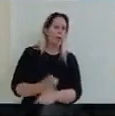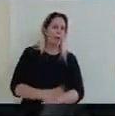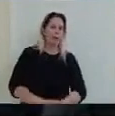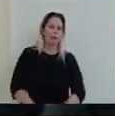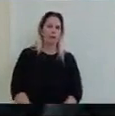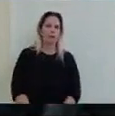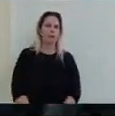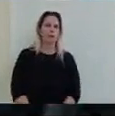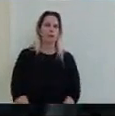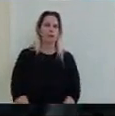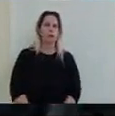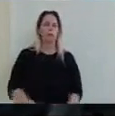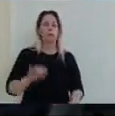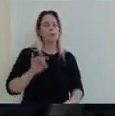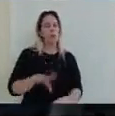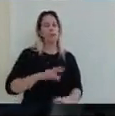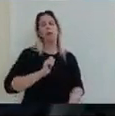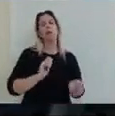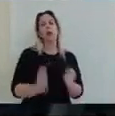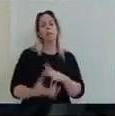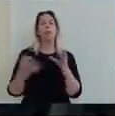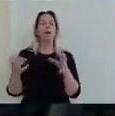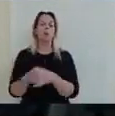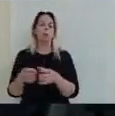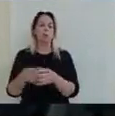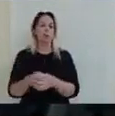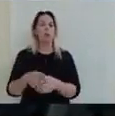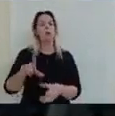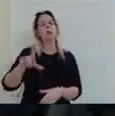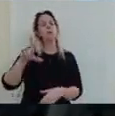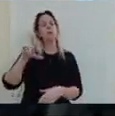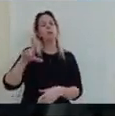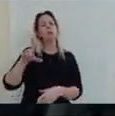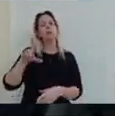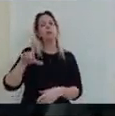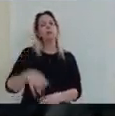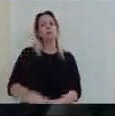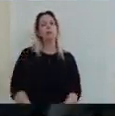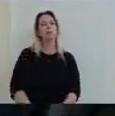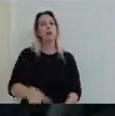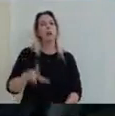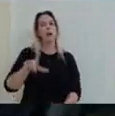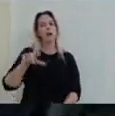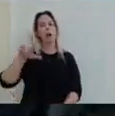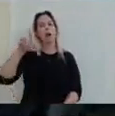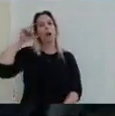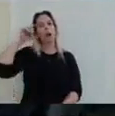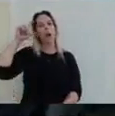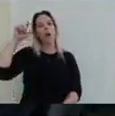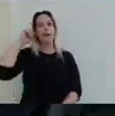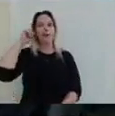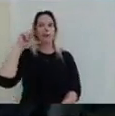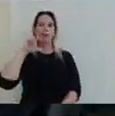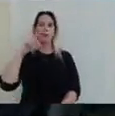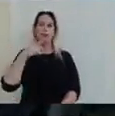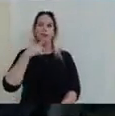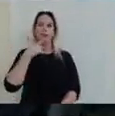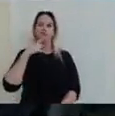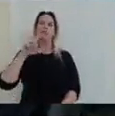concejal actúa es bien claro. Cuando acompañado, ya está acompañado de la elaboración. Debe ser mandado a liquidación, no hay otra